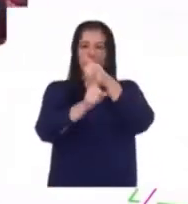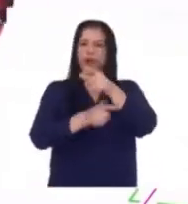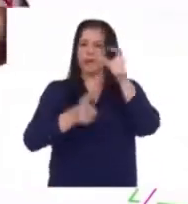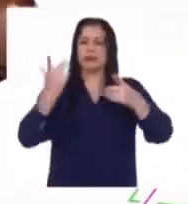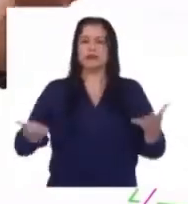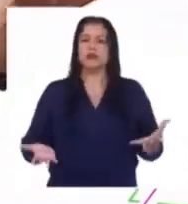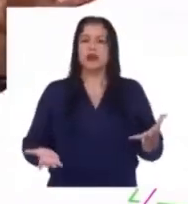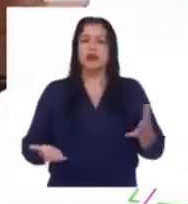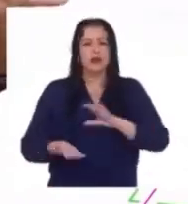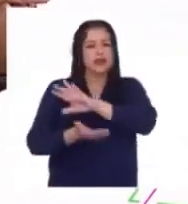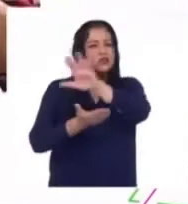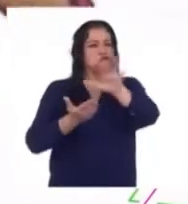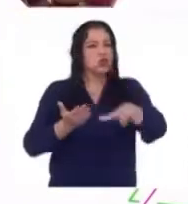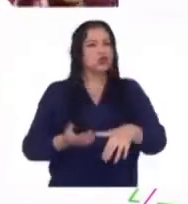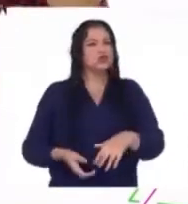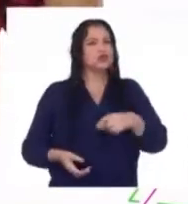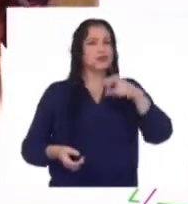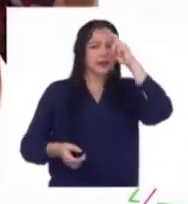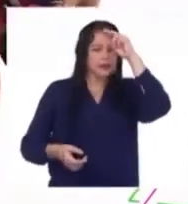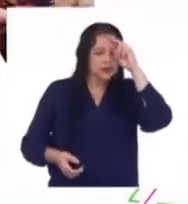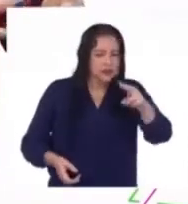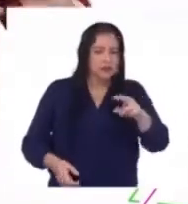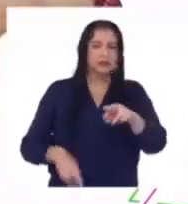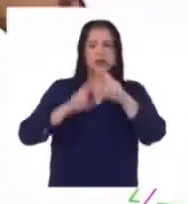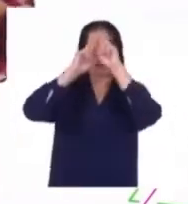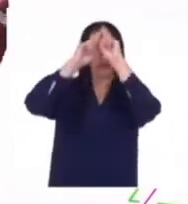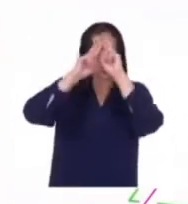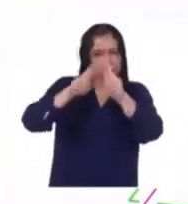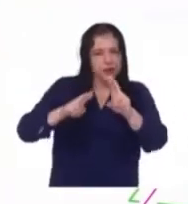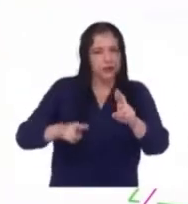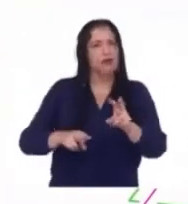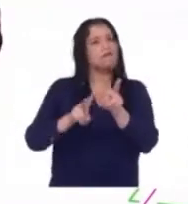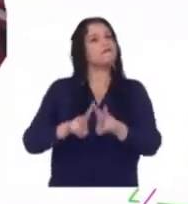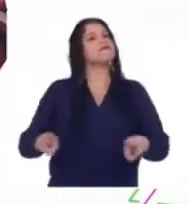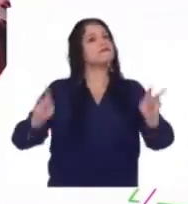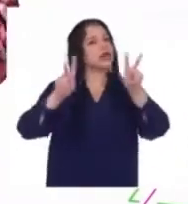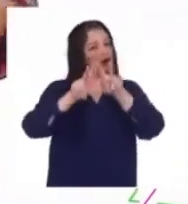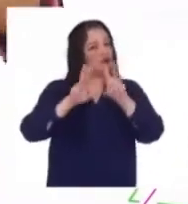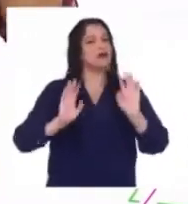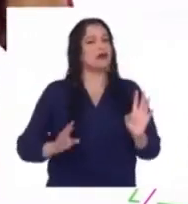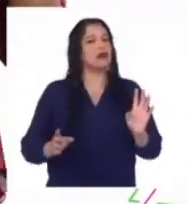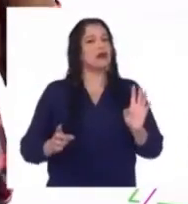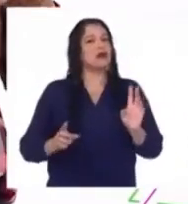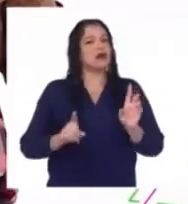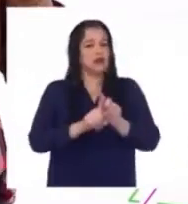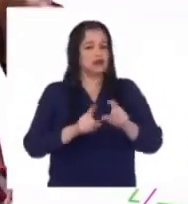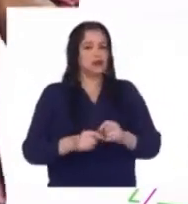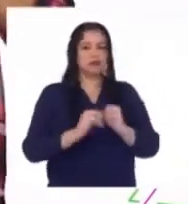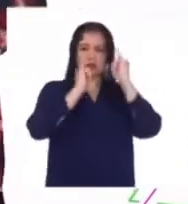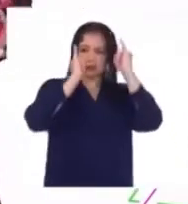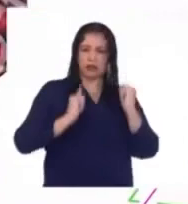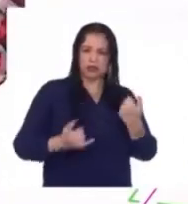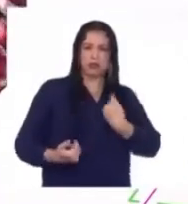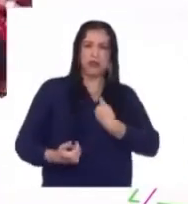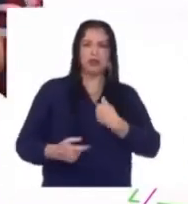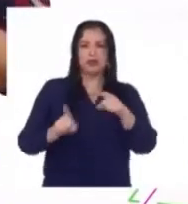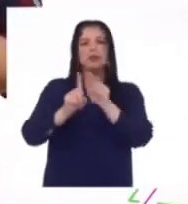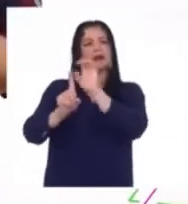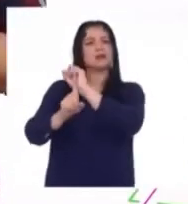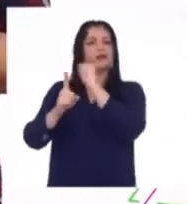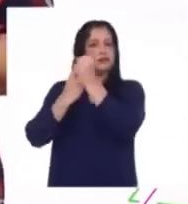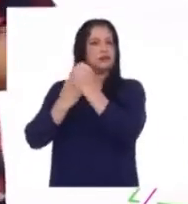por la que todos nosotros merecemos ser respetados y valorados, tanto a nivel individual como